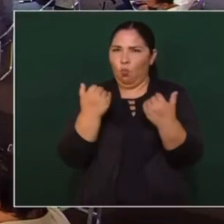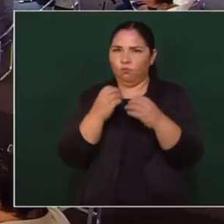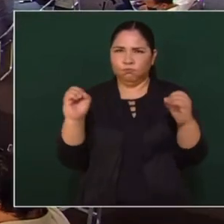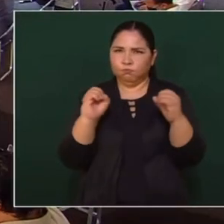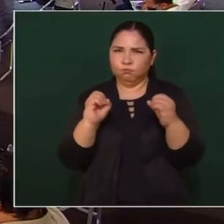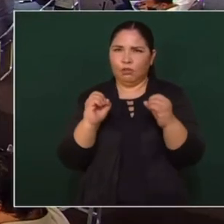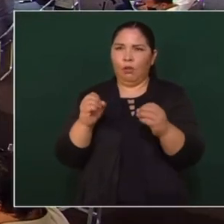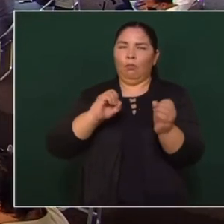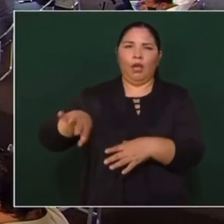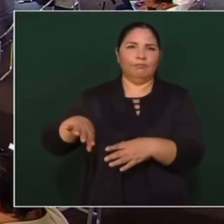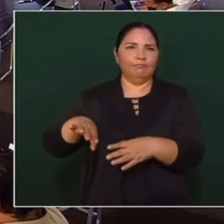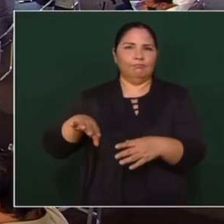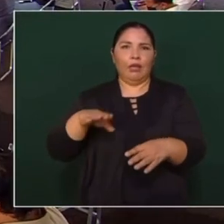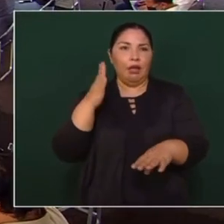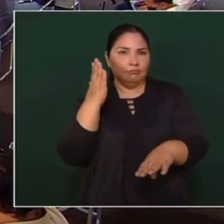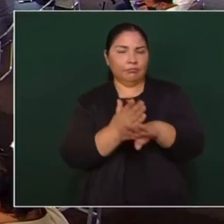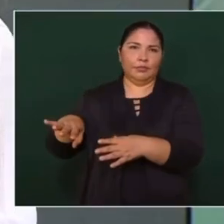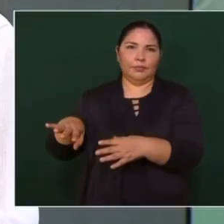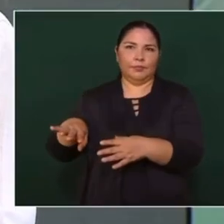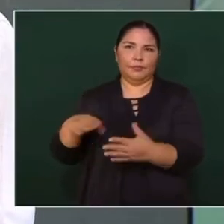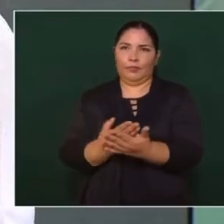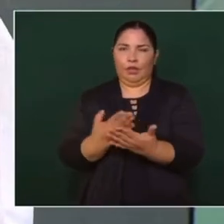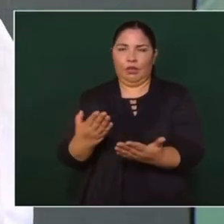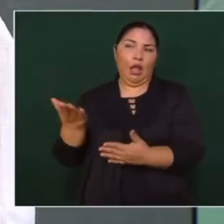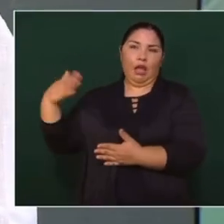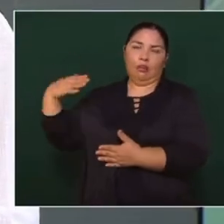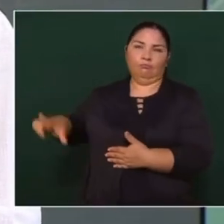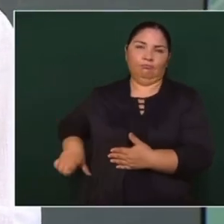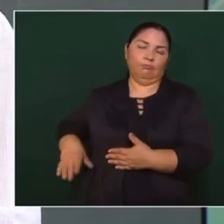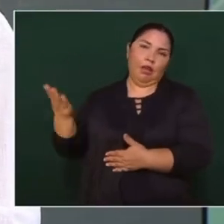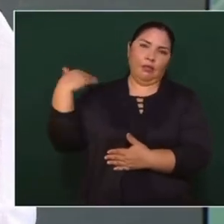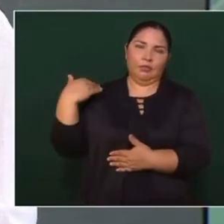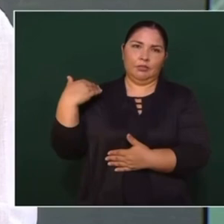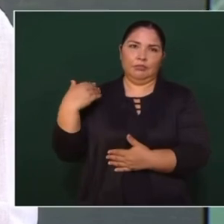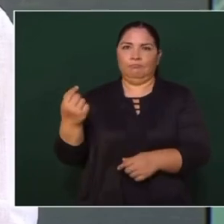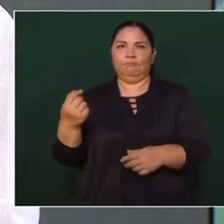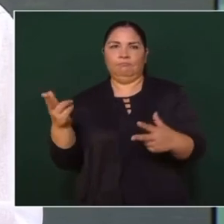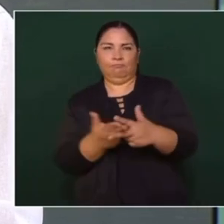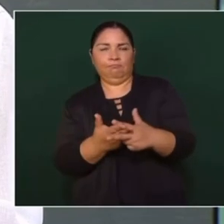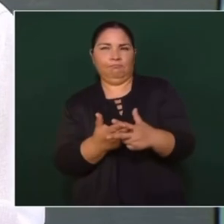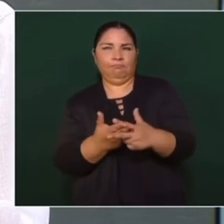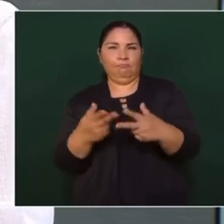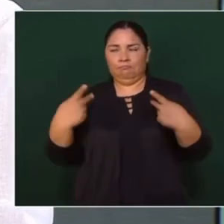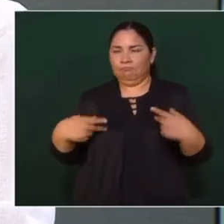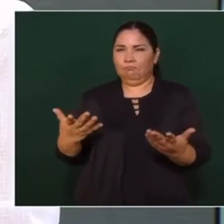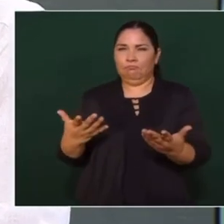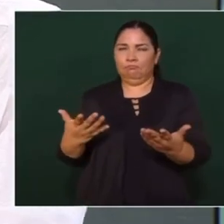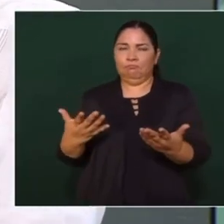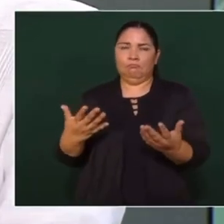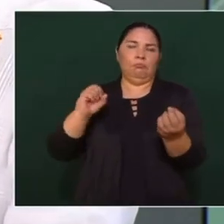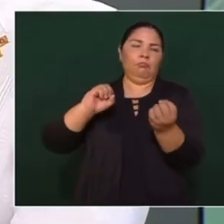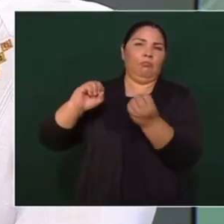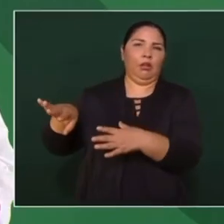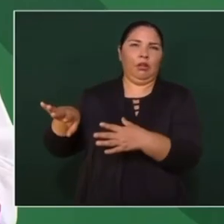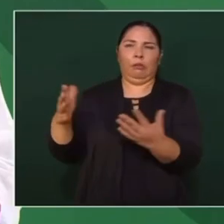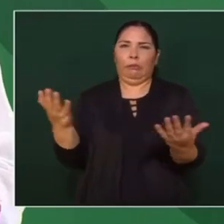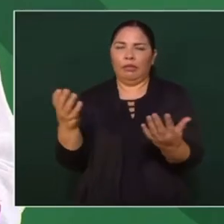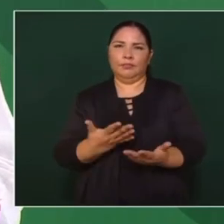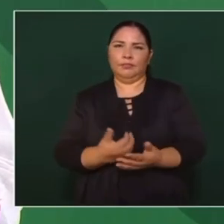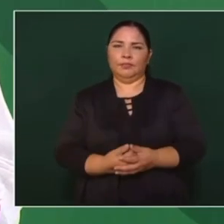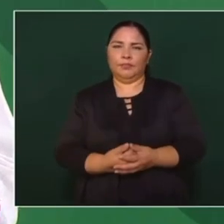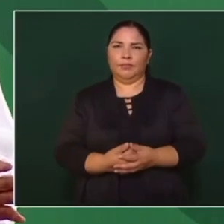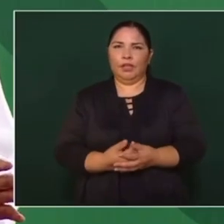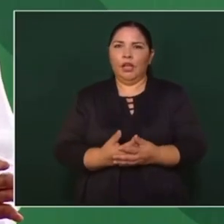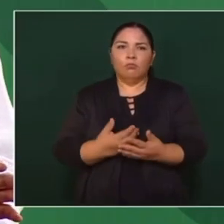la impunidad prevalecía en otros gobiernos que asesinaban a alguien y este no se hacía justicia